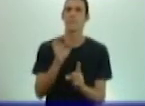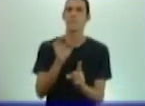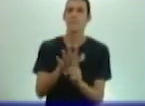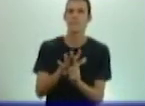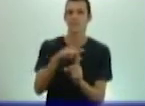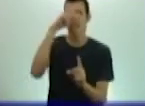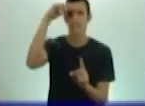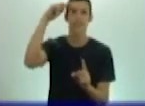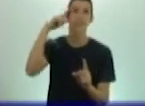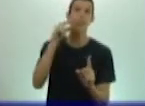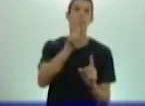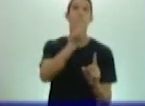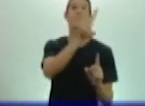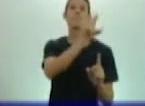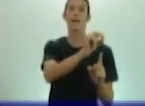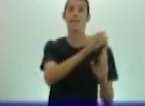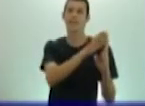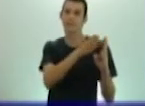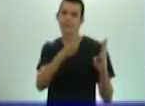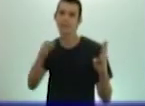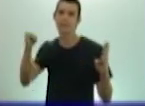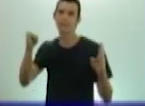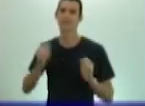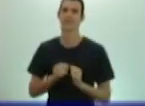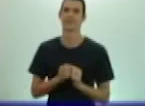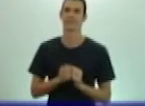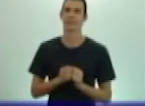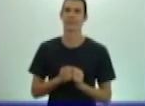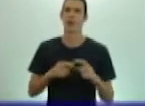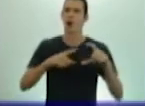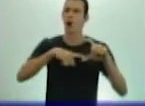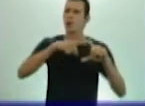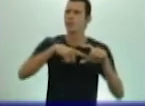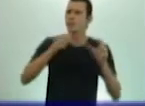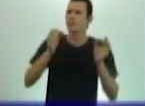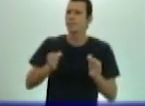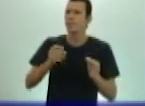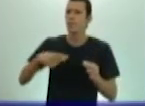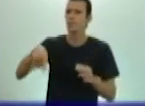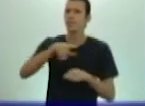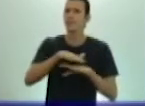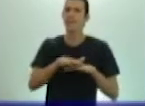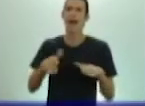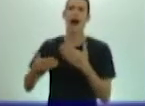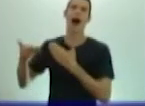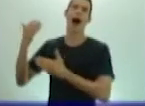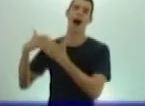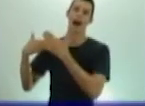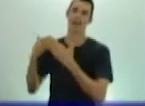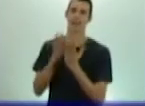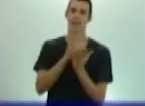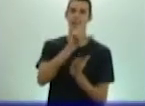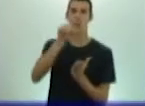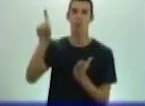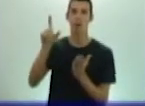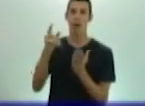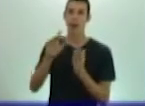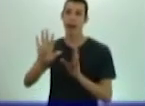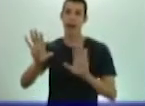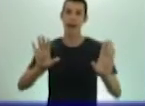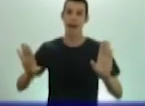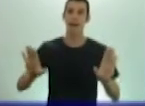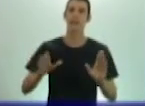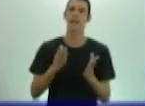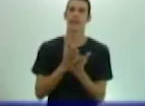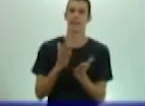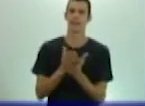tratando en el día de hoy han sido recibidos por los estudiantes durante el proceso en sus clases docentes en cada una de las escuelas. Esto tiene como propósito,